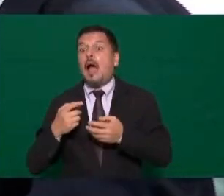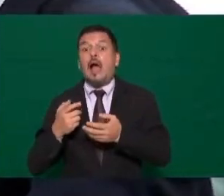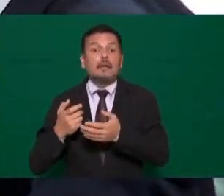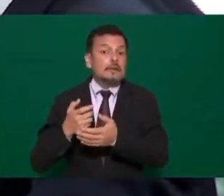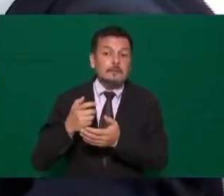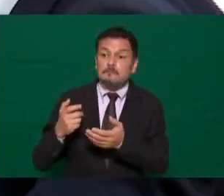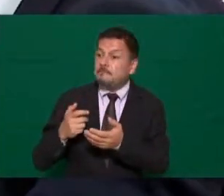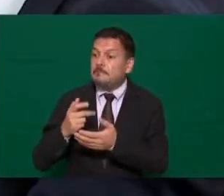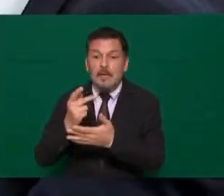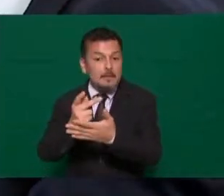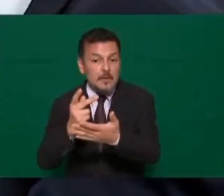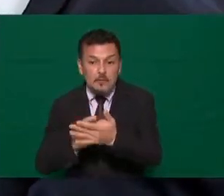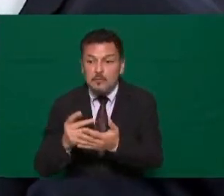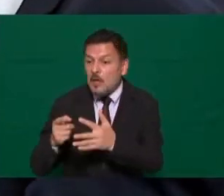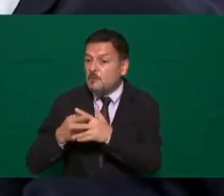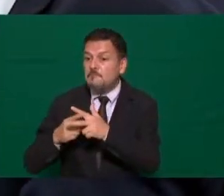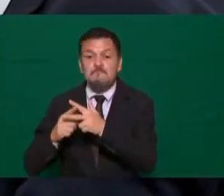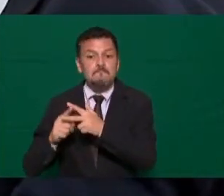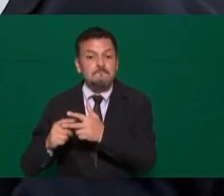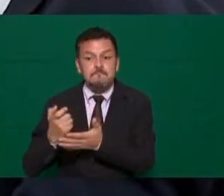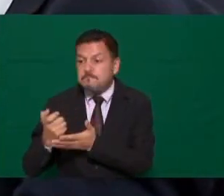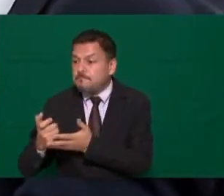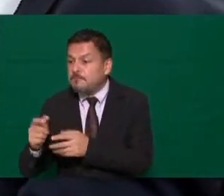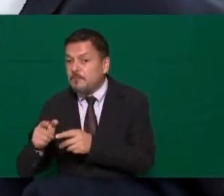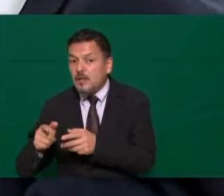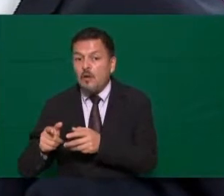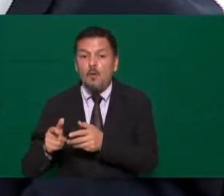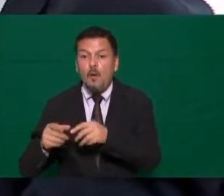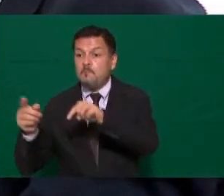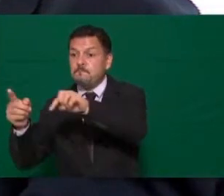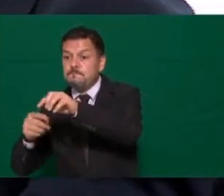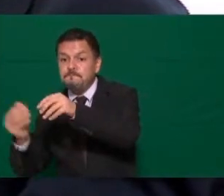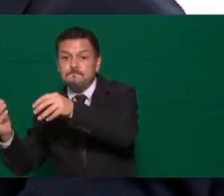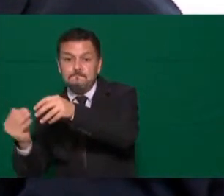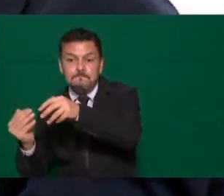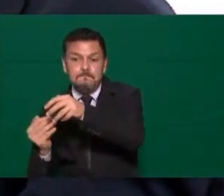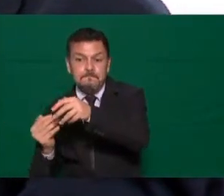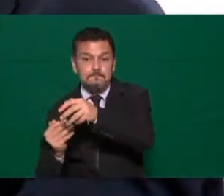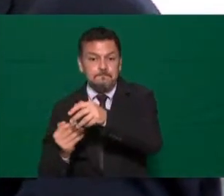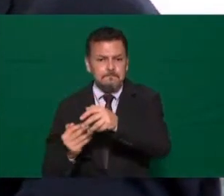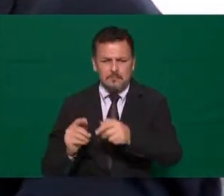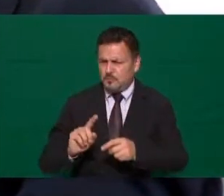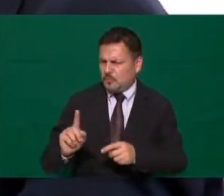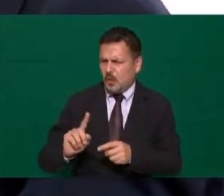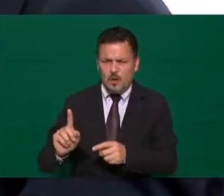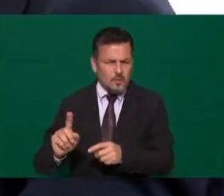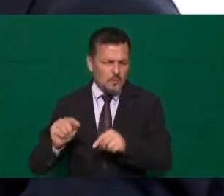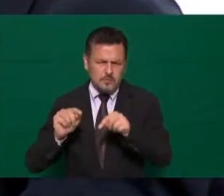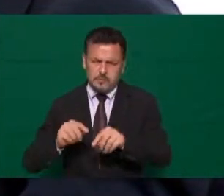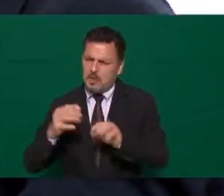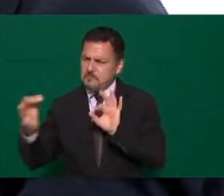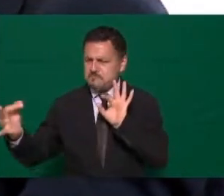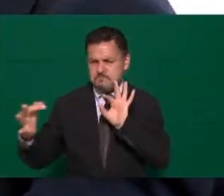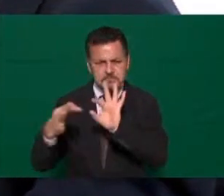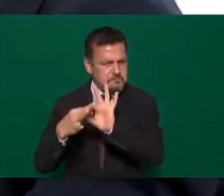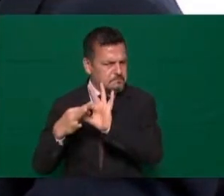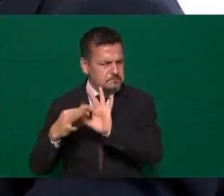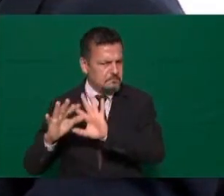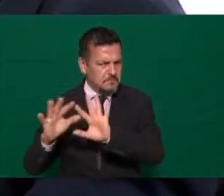pase por las distintas dependencias del gobierno